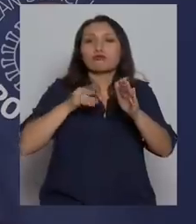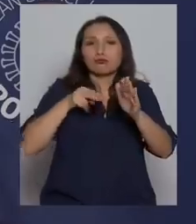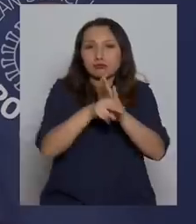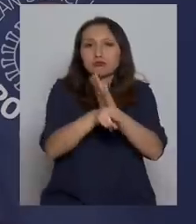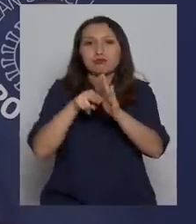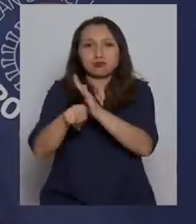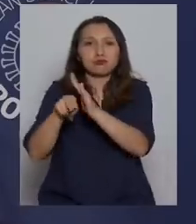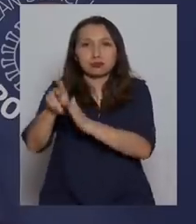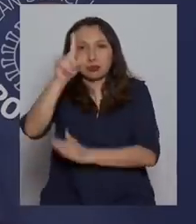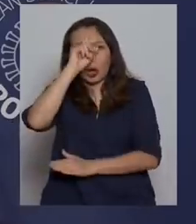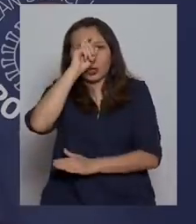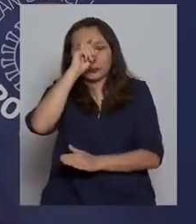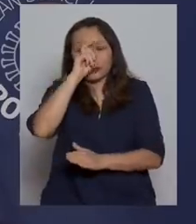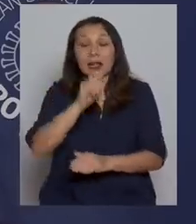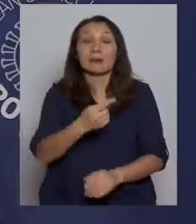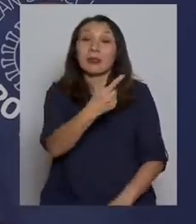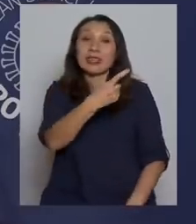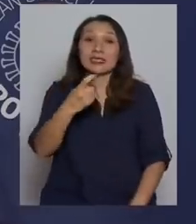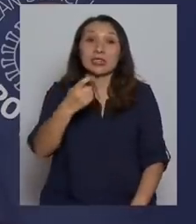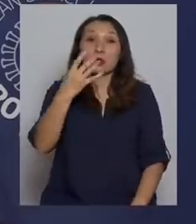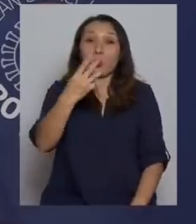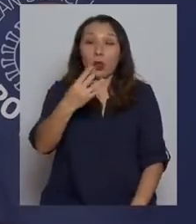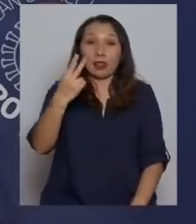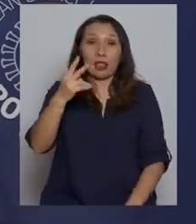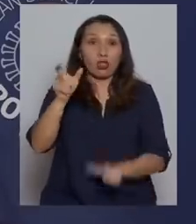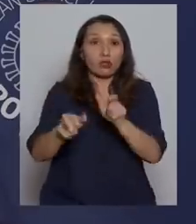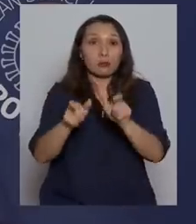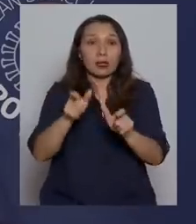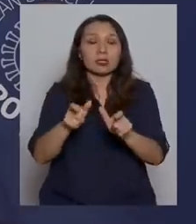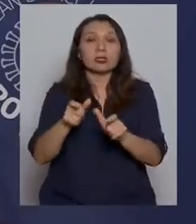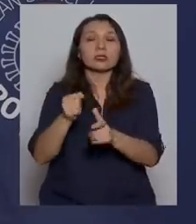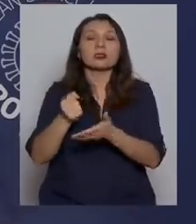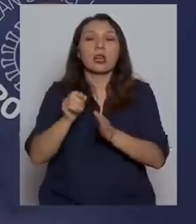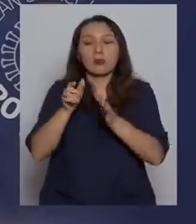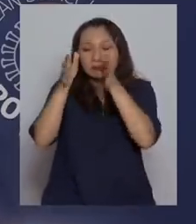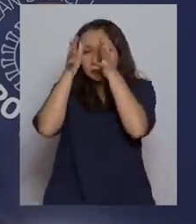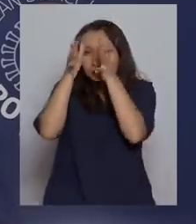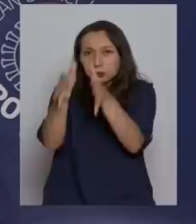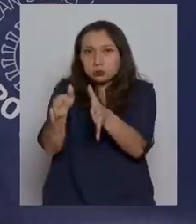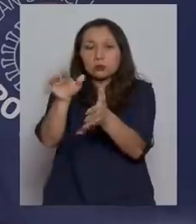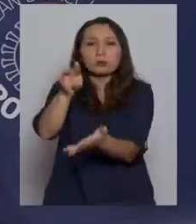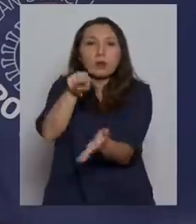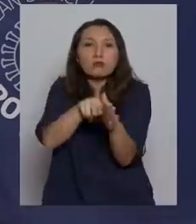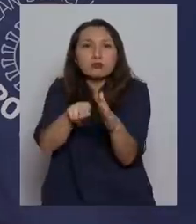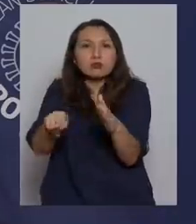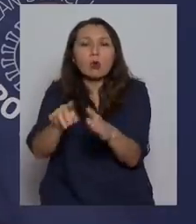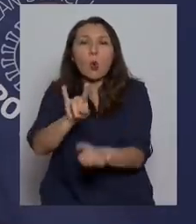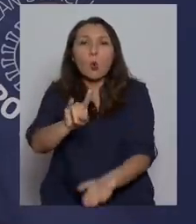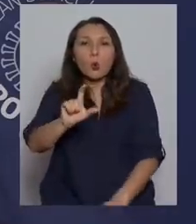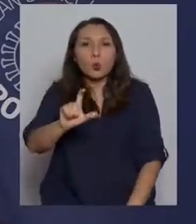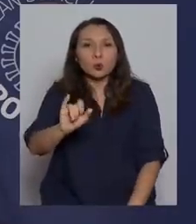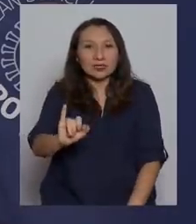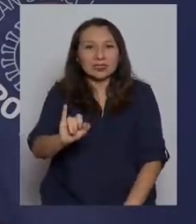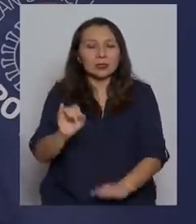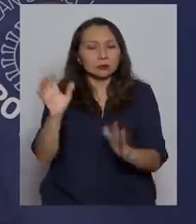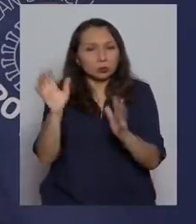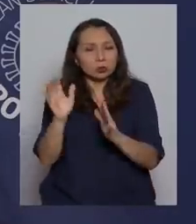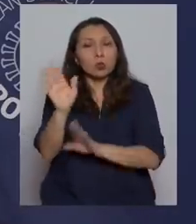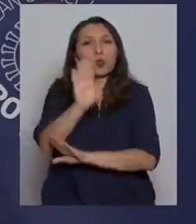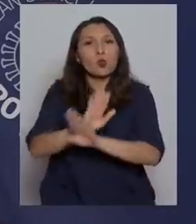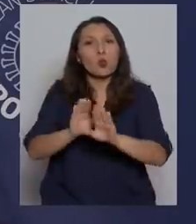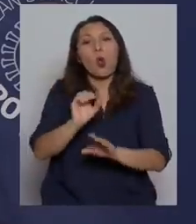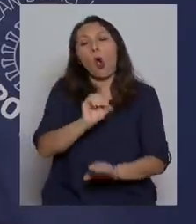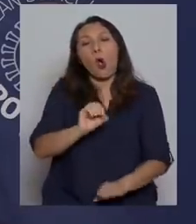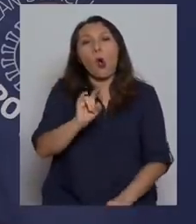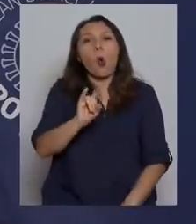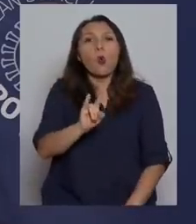hospitalizados, de los cuales 142 están en una unidad de tratamiento intensivo o intermedio,